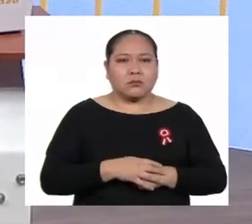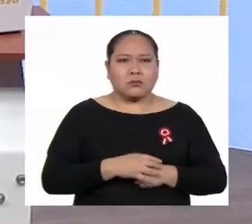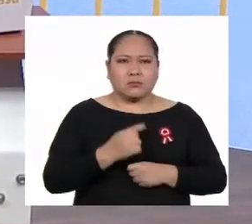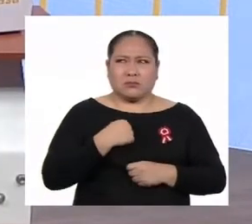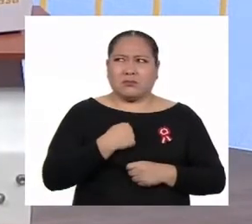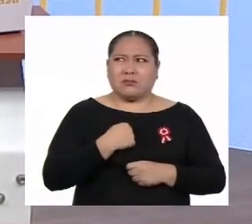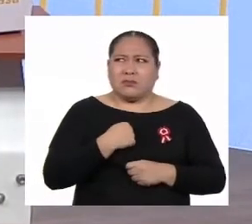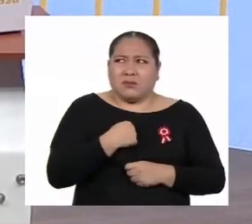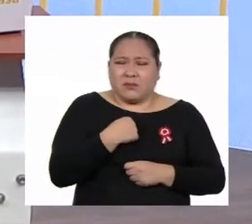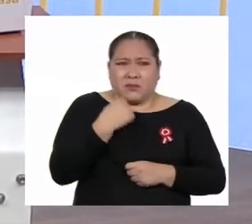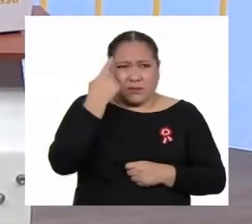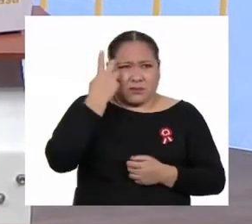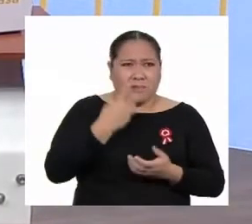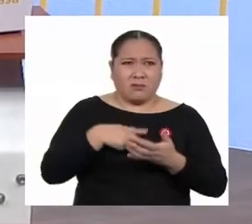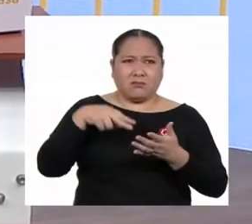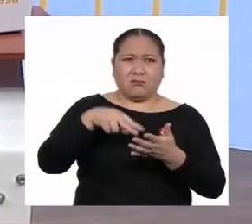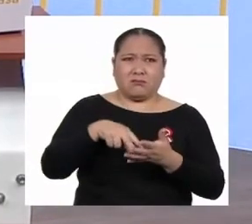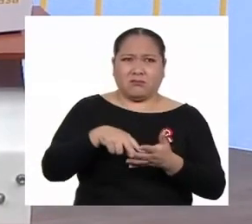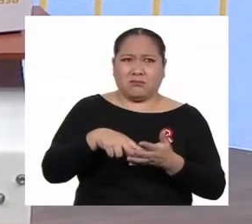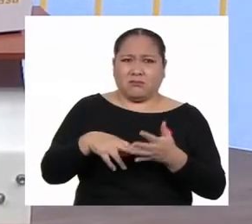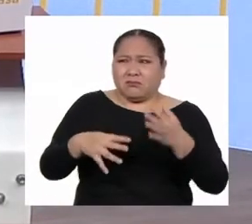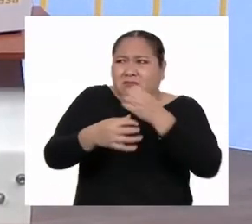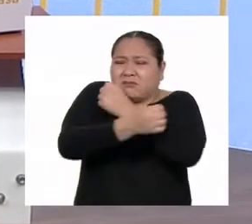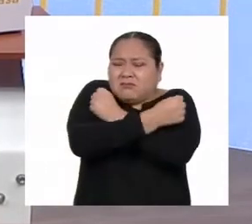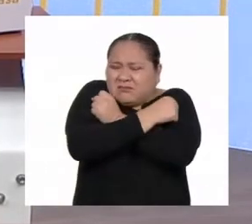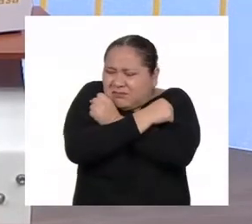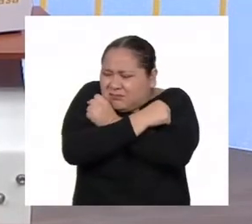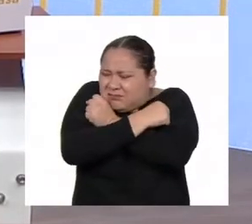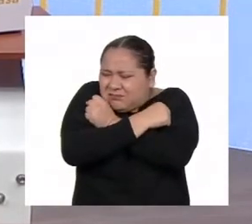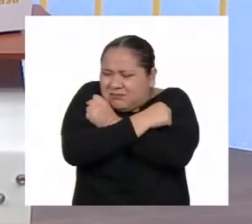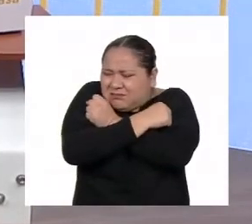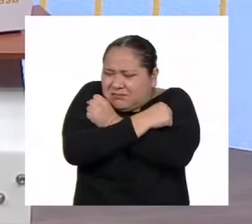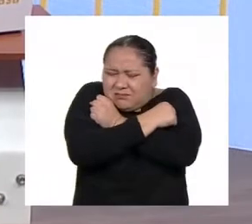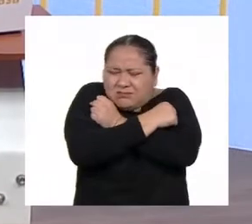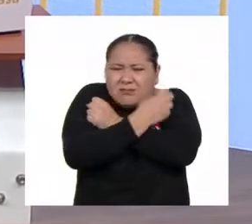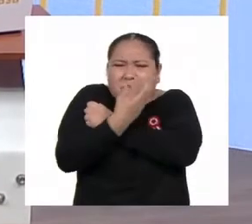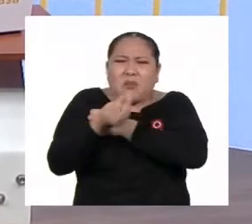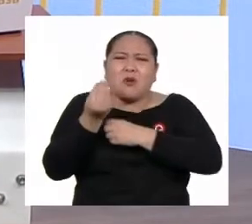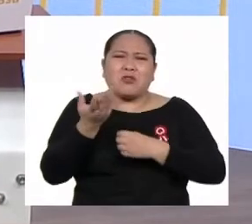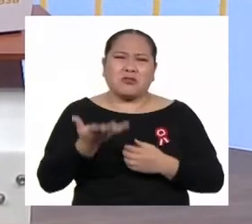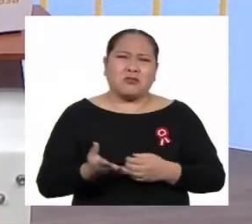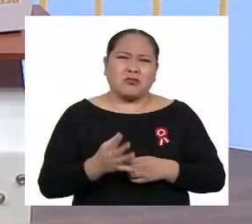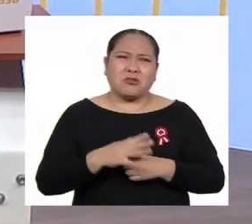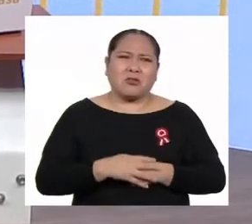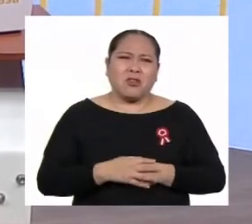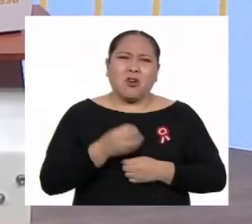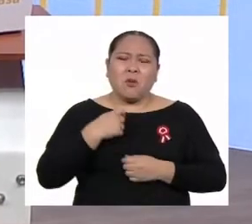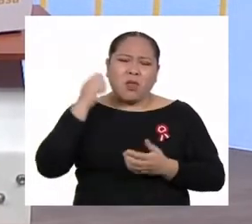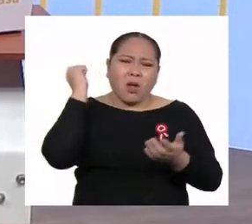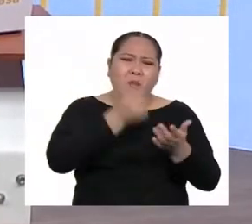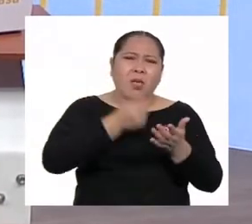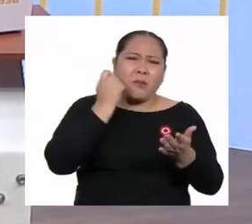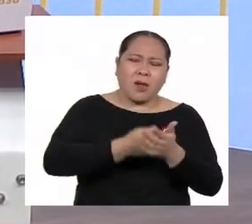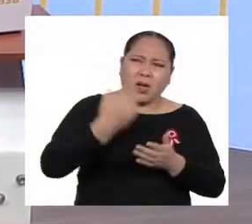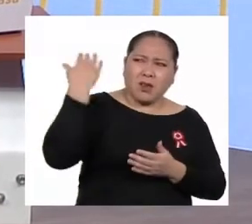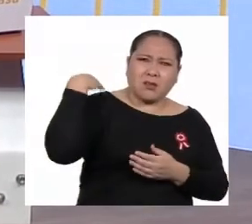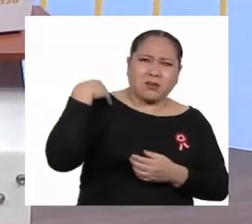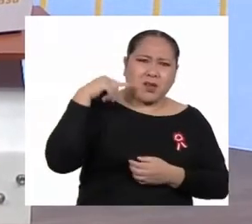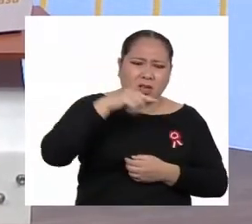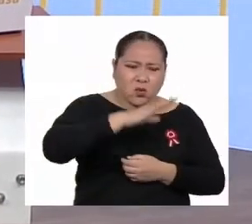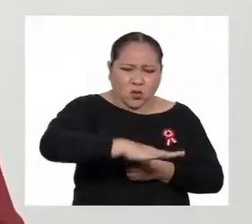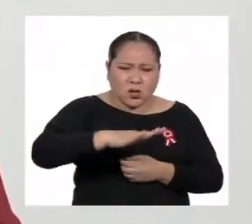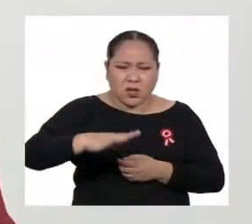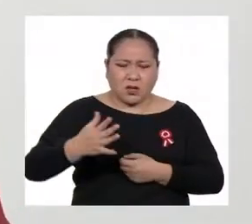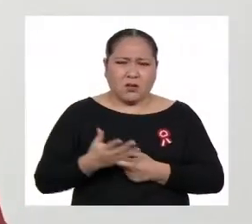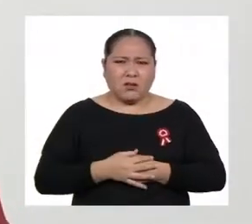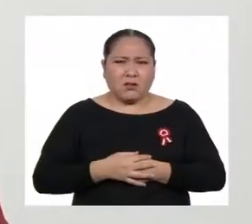me hubiera parado de mi silla a darle un abrazo en pleno encuentro de narradores. ¿Cómo le van a pegar con un látigo por la espalda? Era un